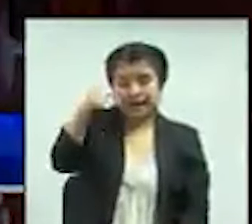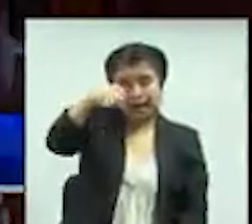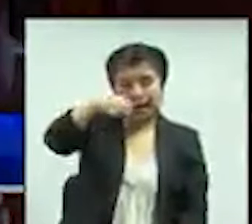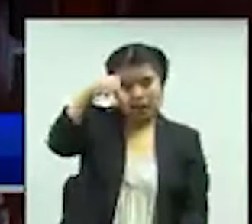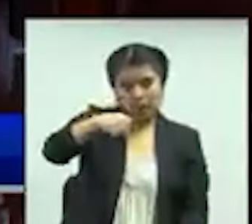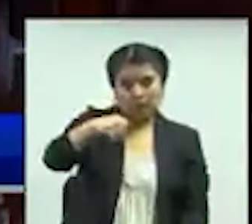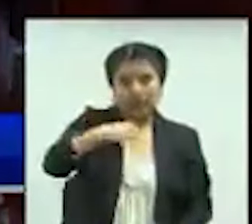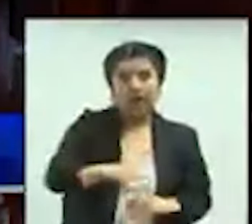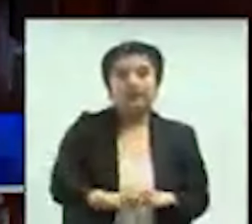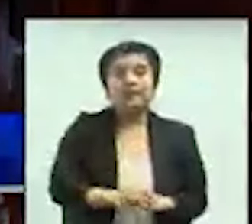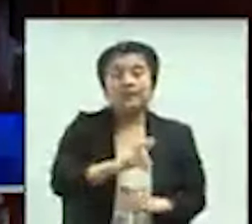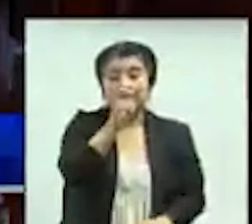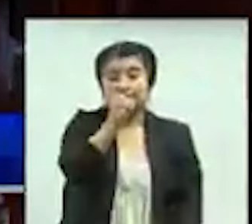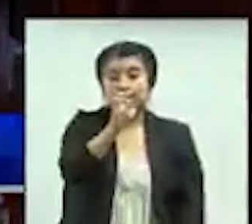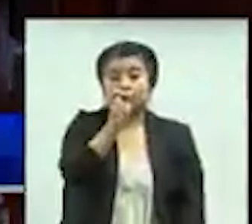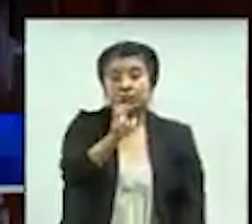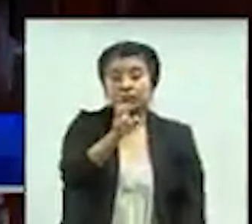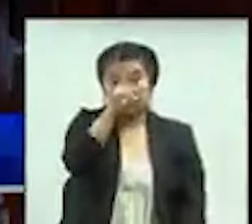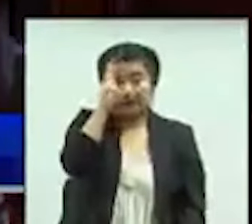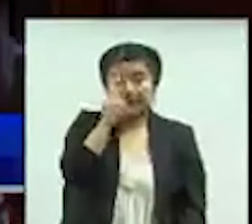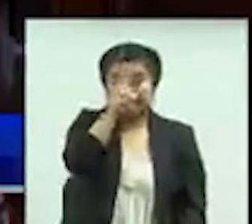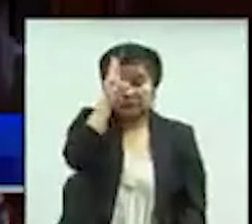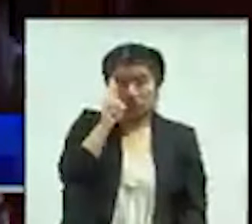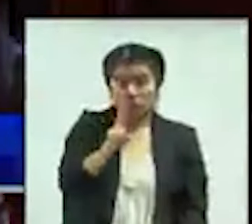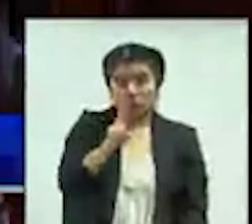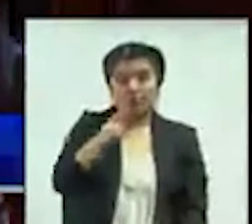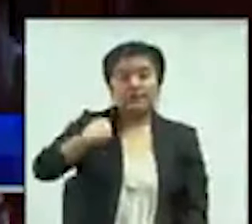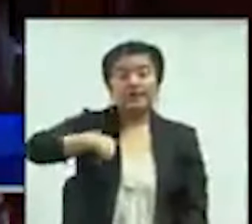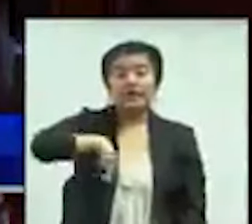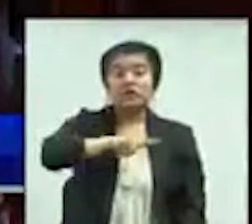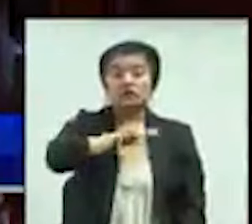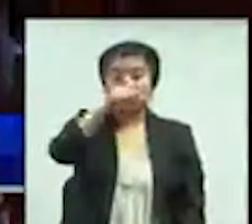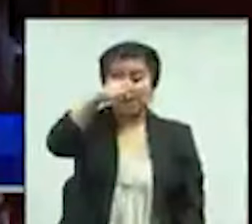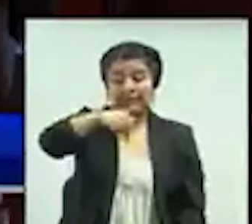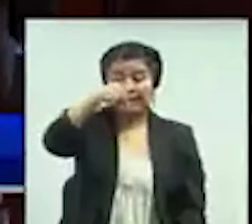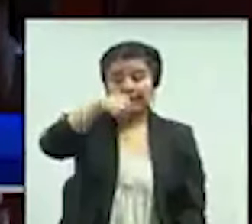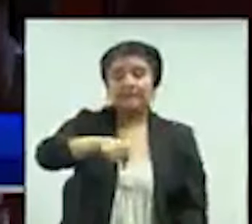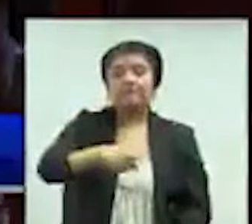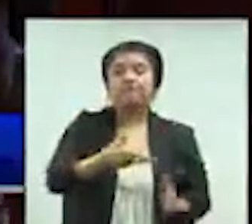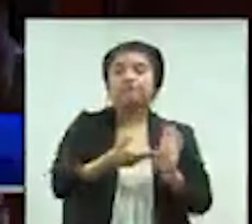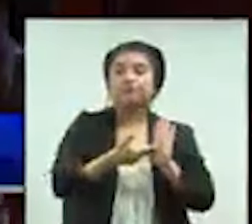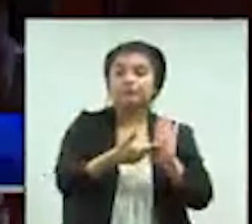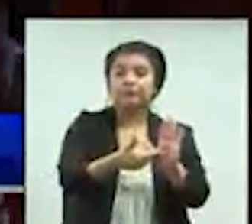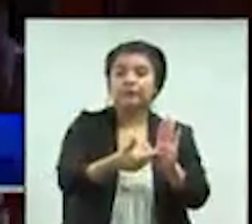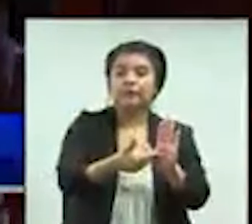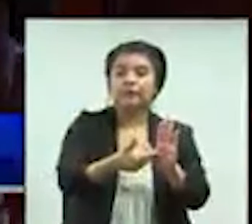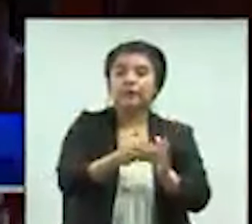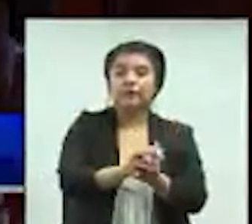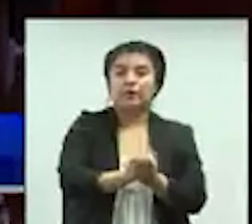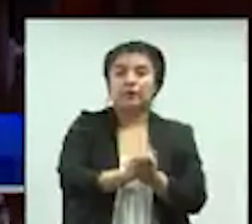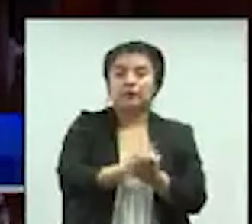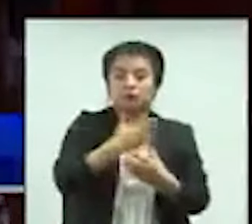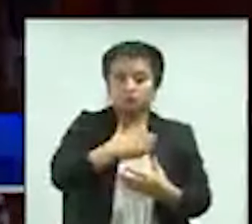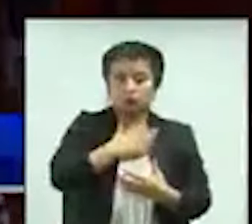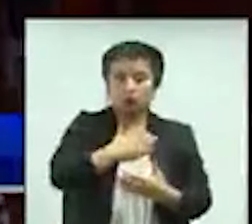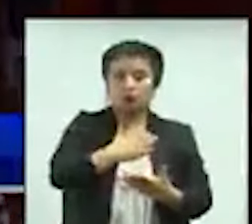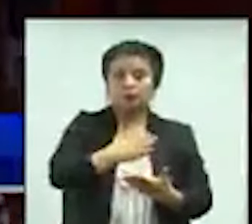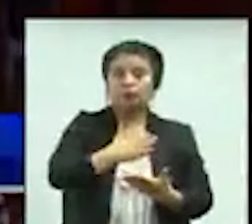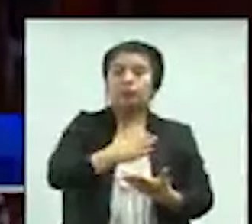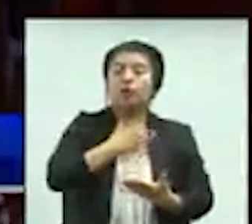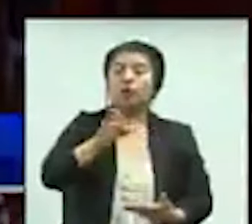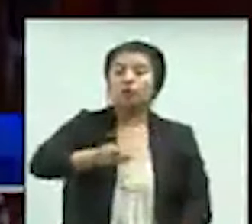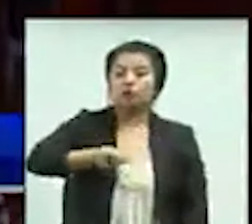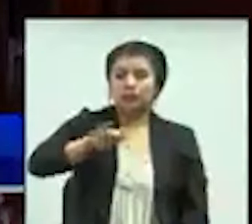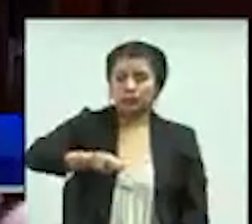Es esa la razón que nosotros hemos realizado y por la cual su servidor como